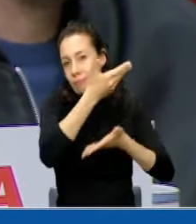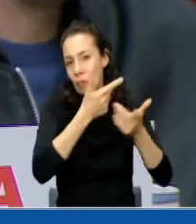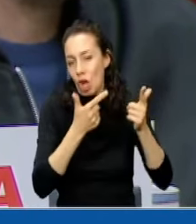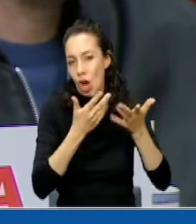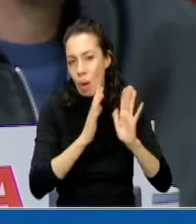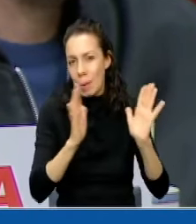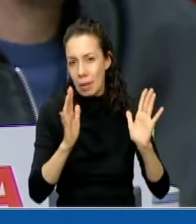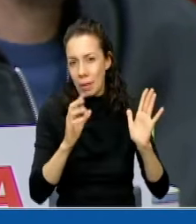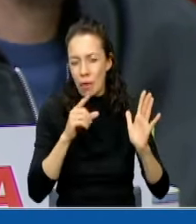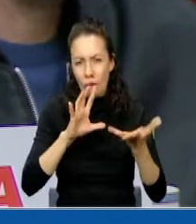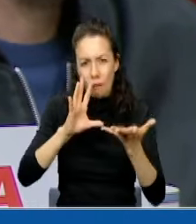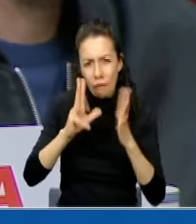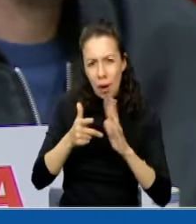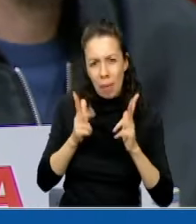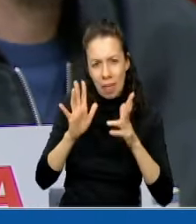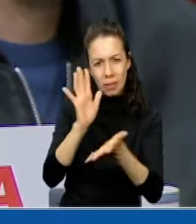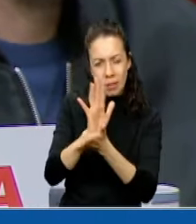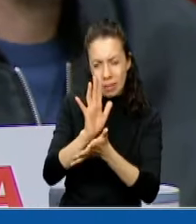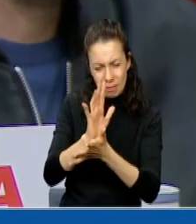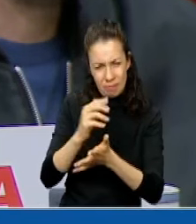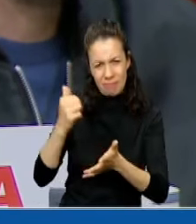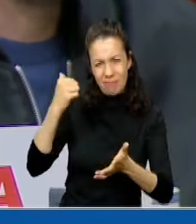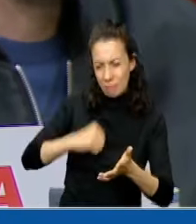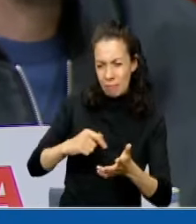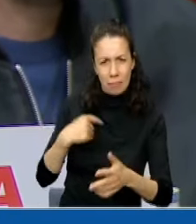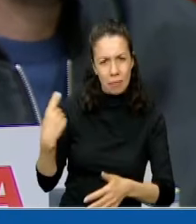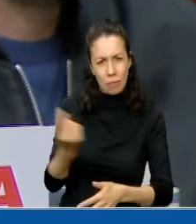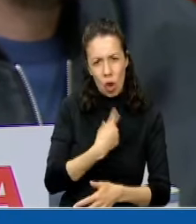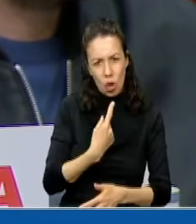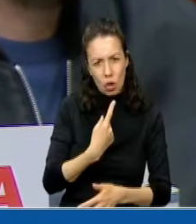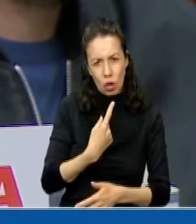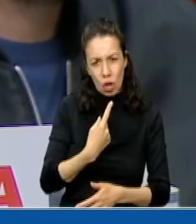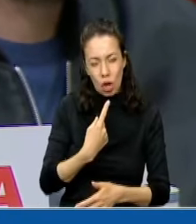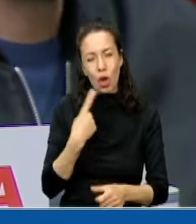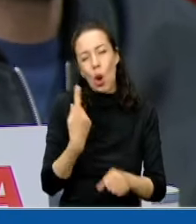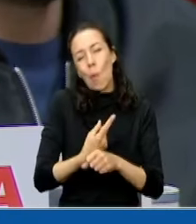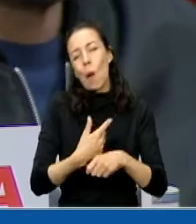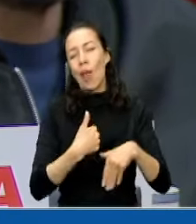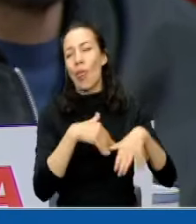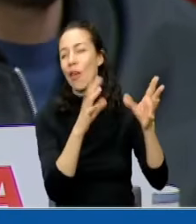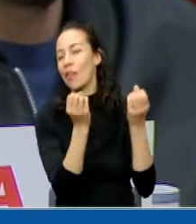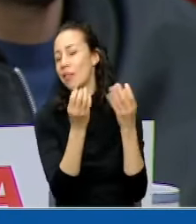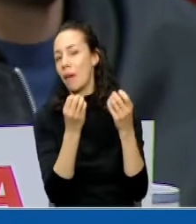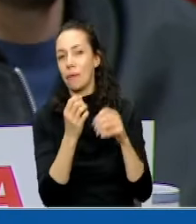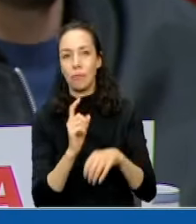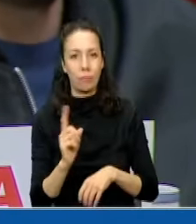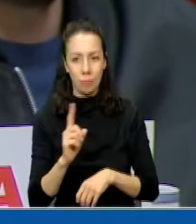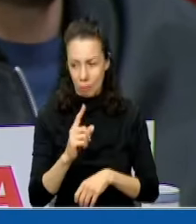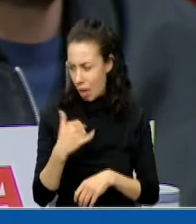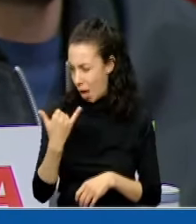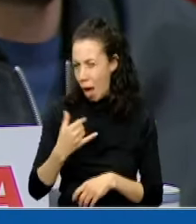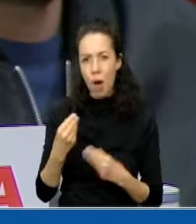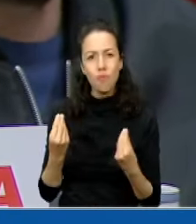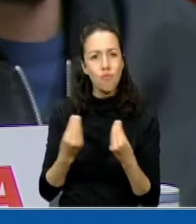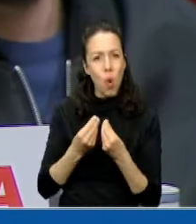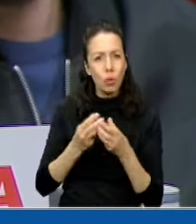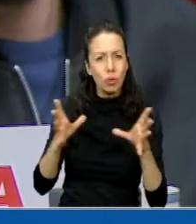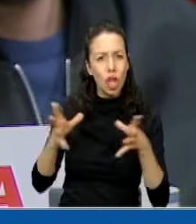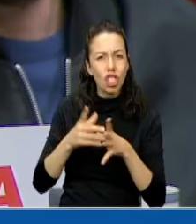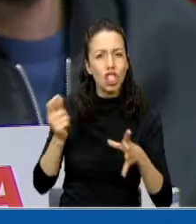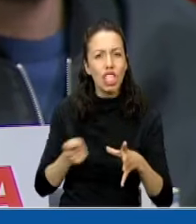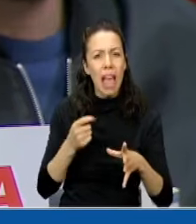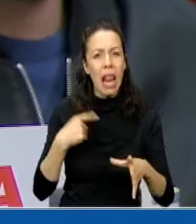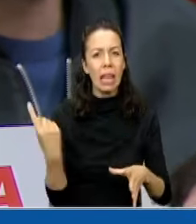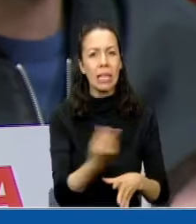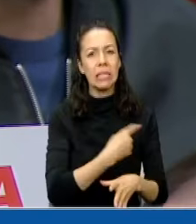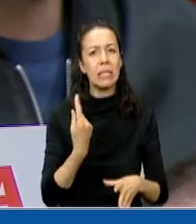una expresión de este tipo no se puede dejar pasar. Porque aquí, que somos varios socialistas,